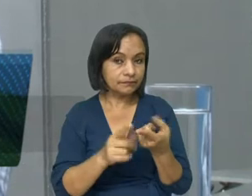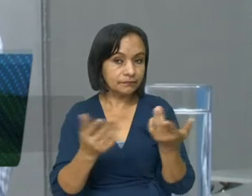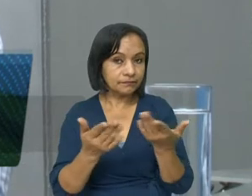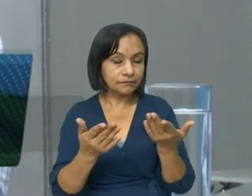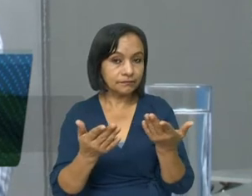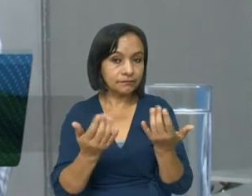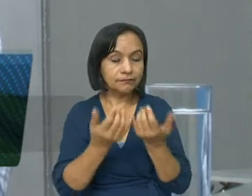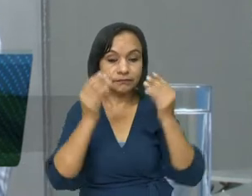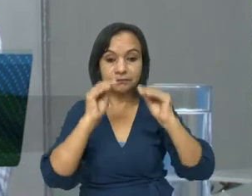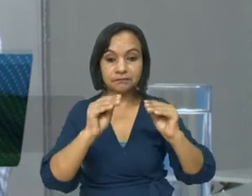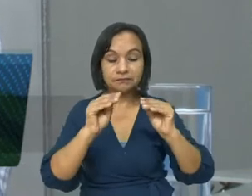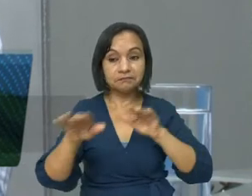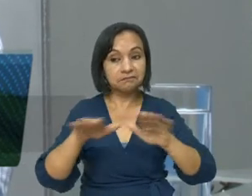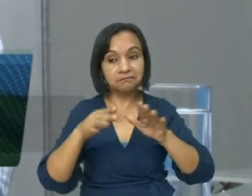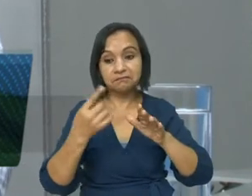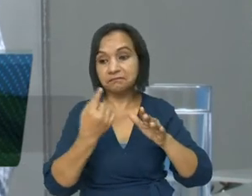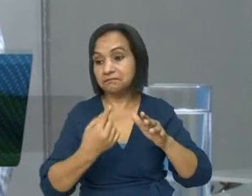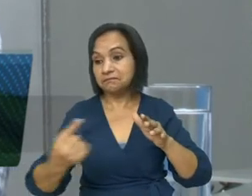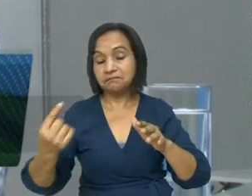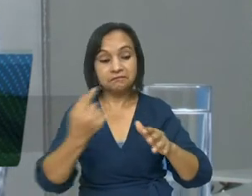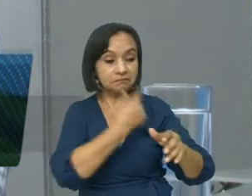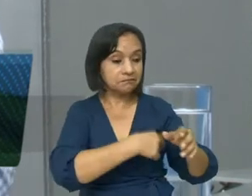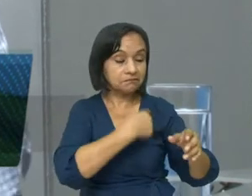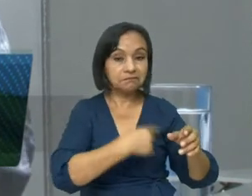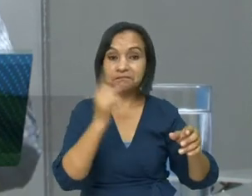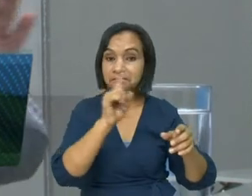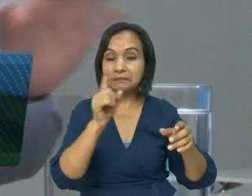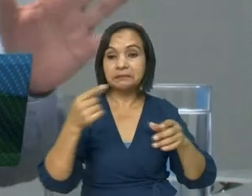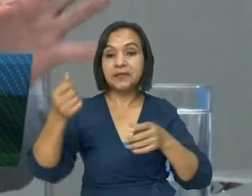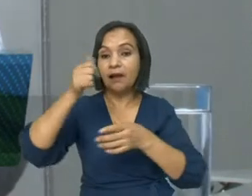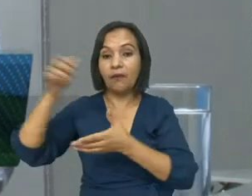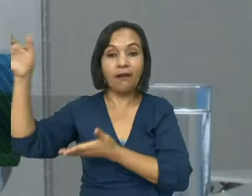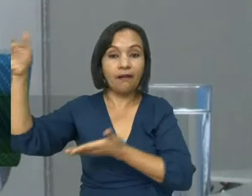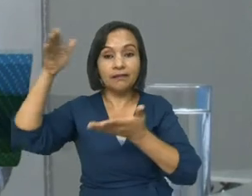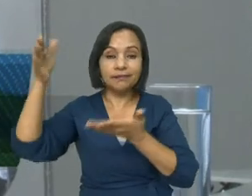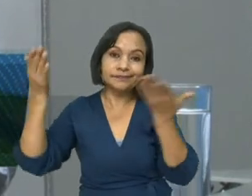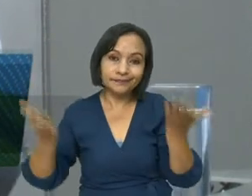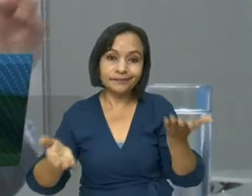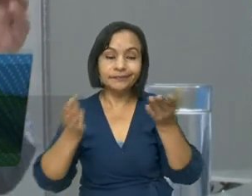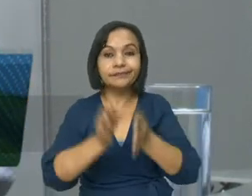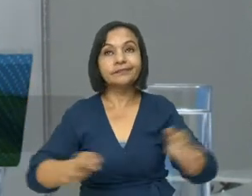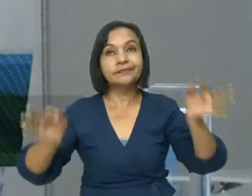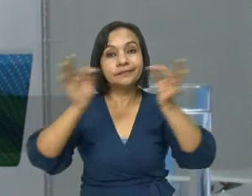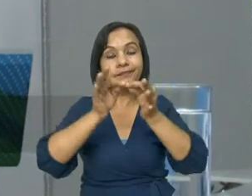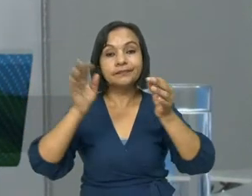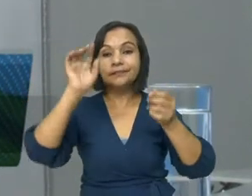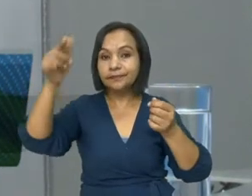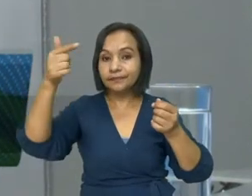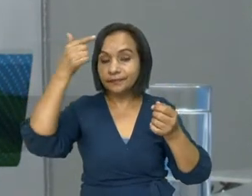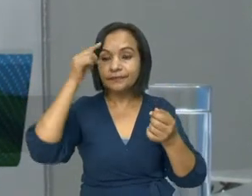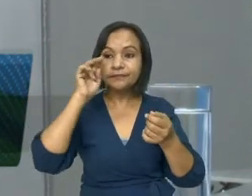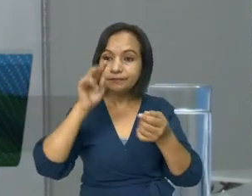con aspectos de educación. Para los niños a veces se ausentan en la clase. Entonces, esos criterios son importantes y nuestro gobierno los